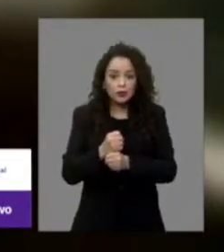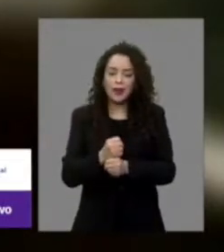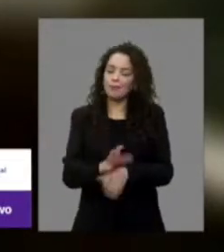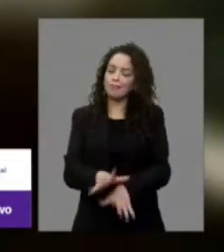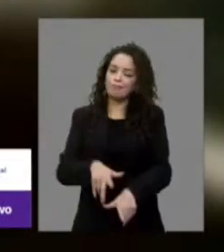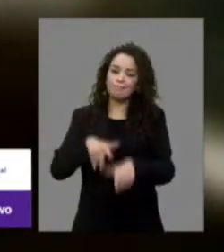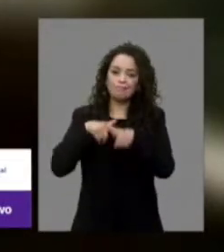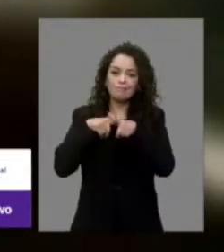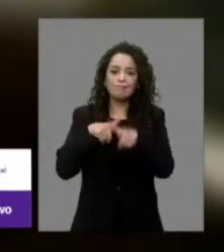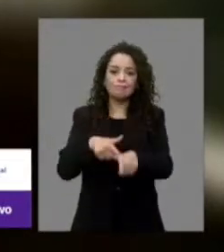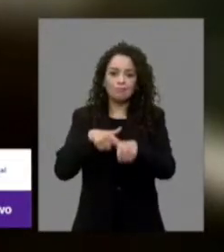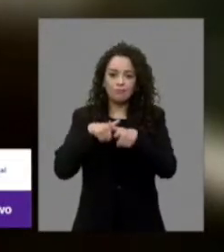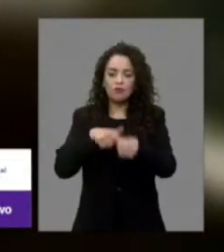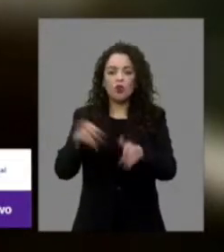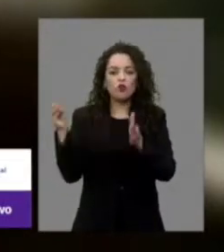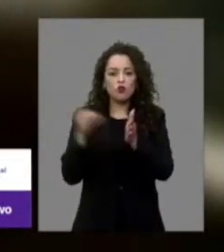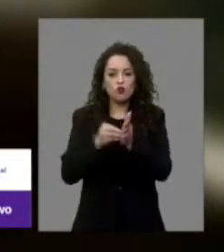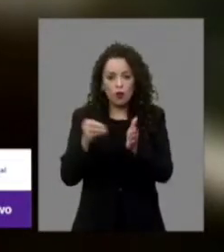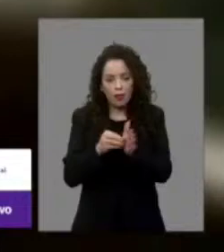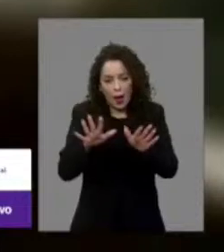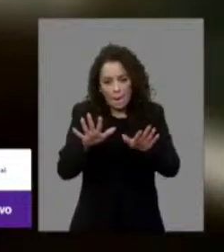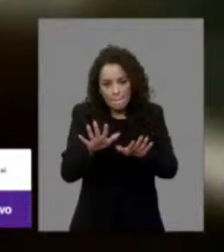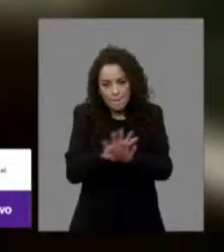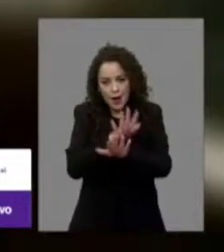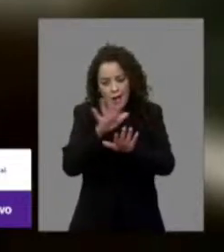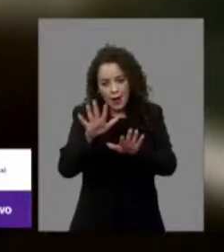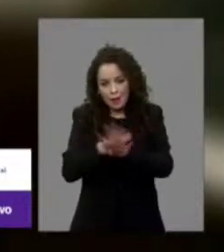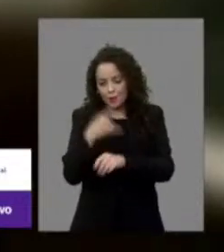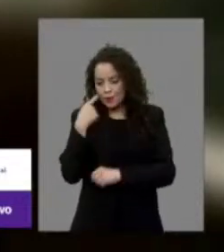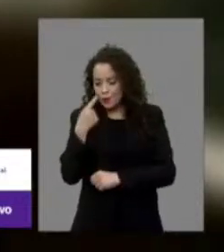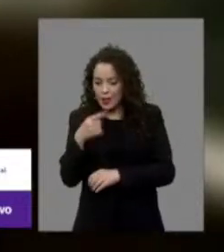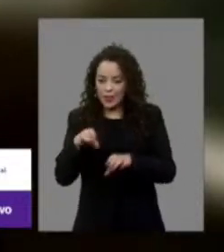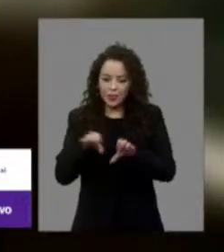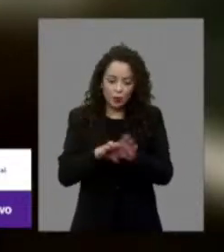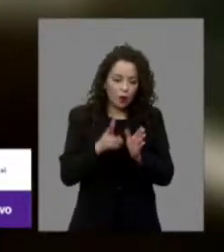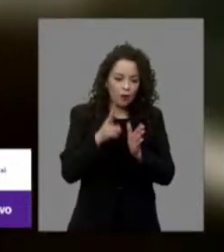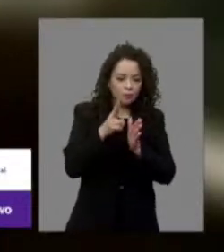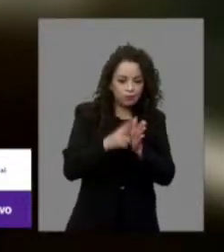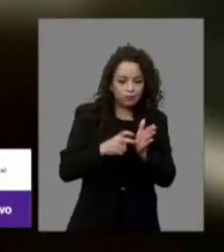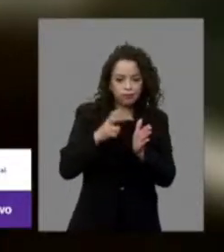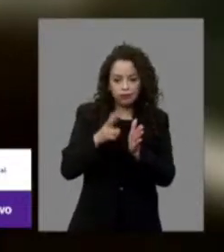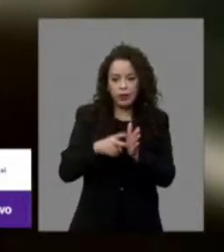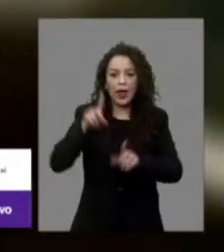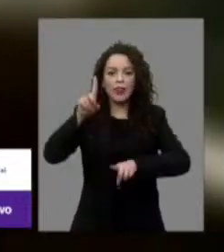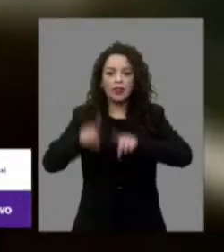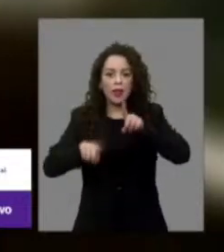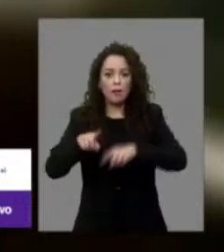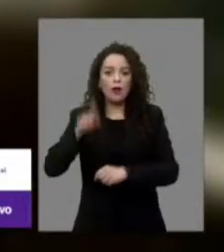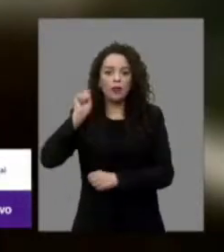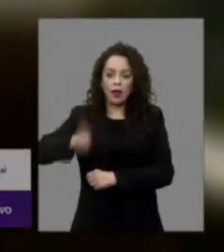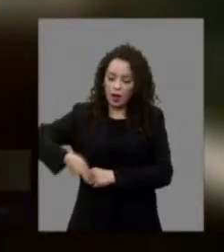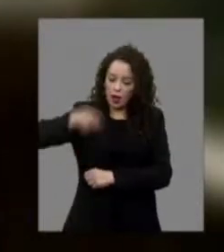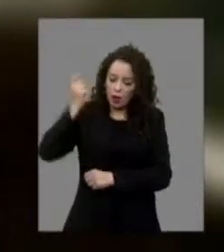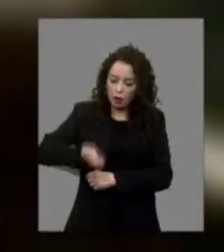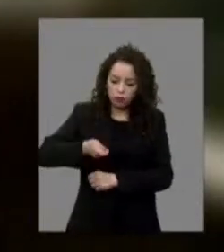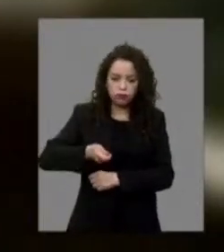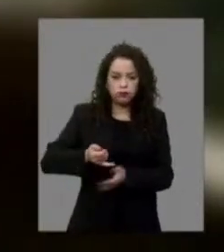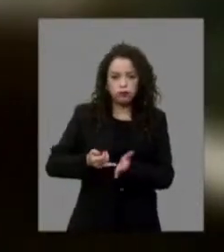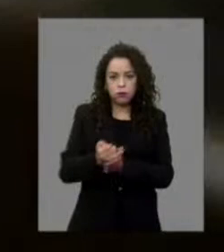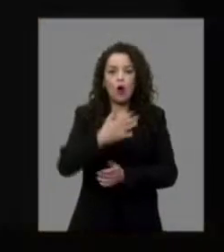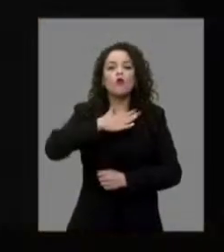experimentando ajustes en las distintas competencias jurisdiccionales de nuestro país. Muchas